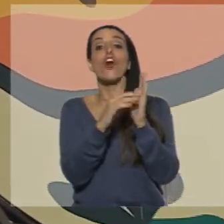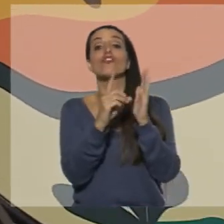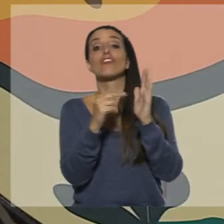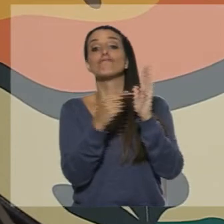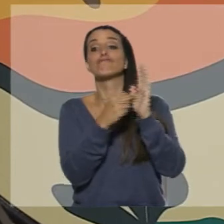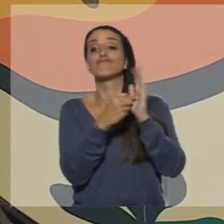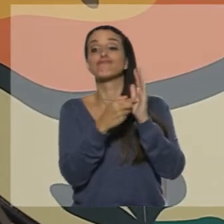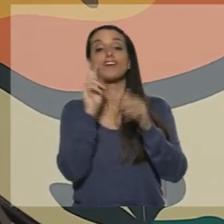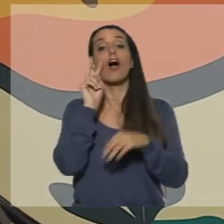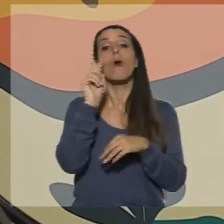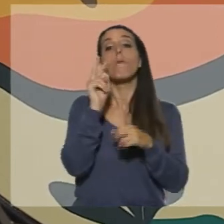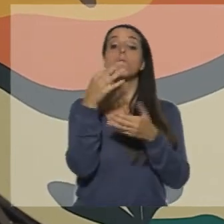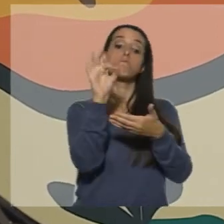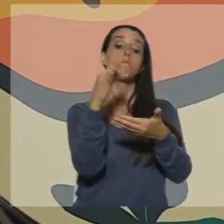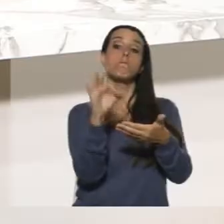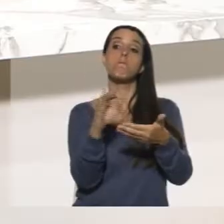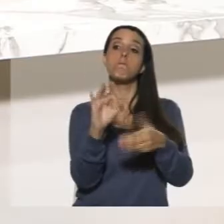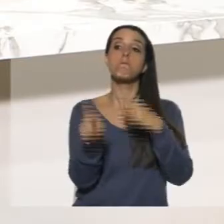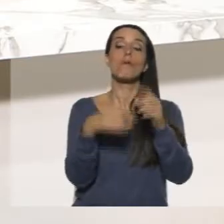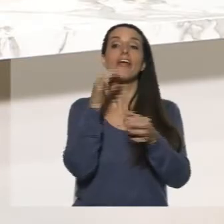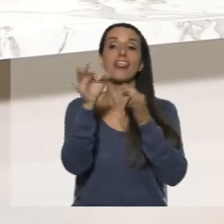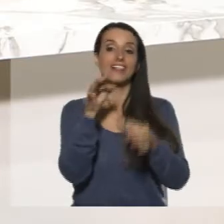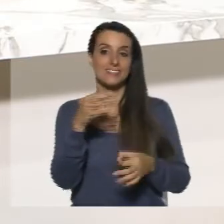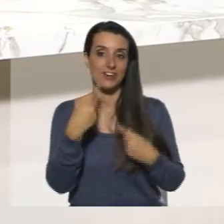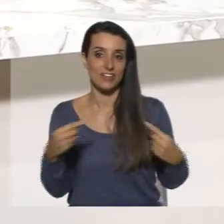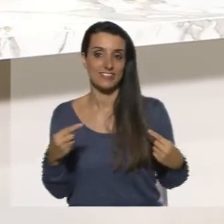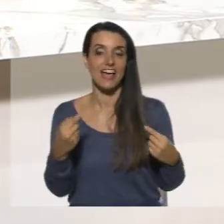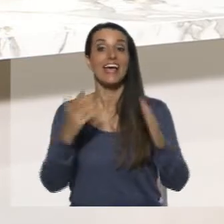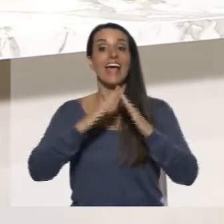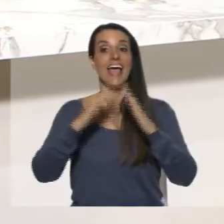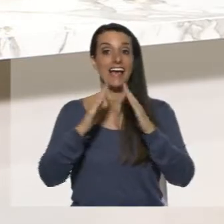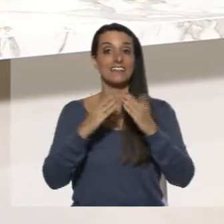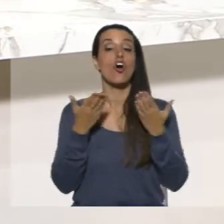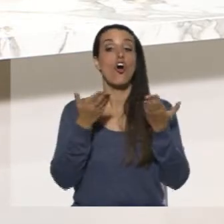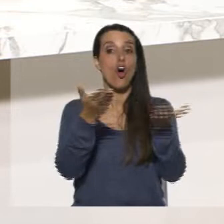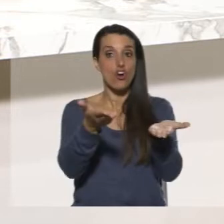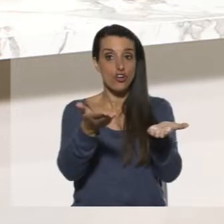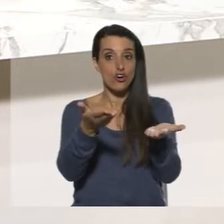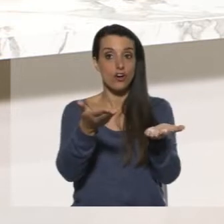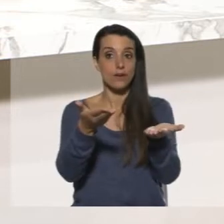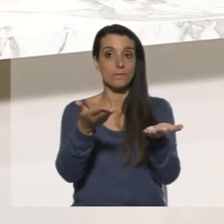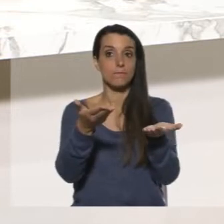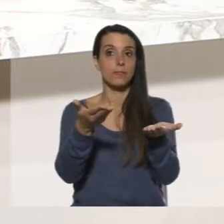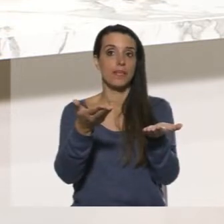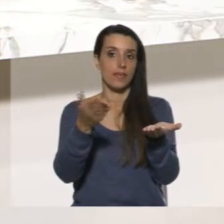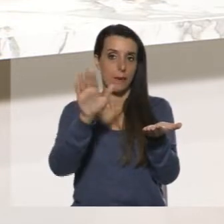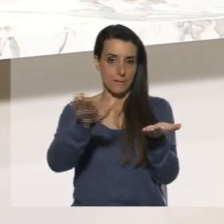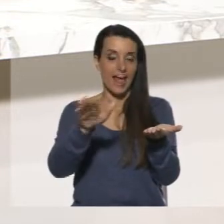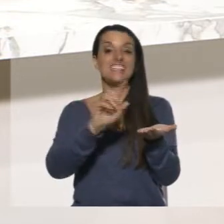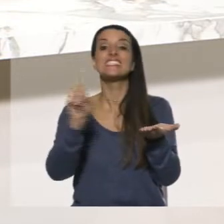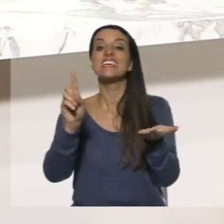hay que prestar atención a cada uno de los chefs y después vamos esto a. Esto te recomiendo en casa, lo llevas al horno, lo pones al horno. ¿Con agua? No, sin